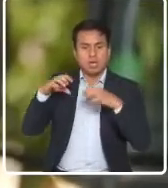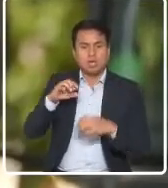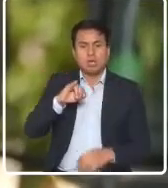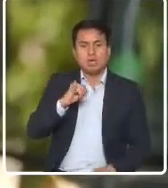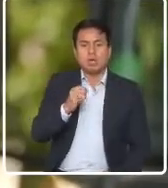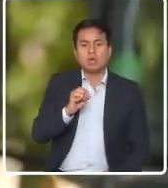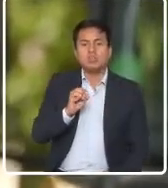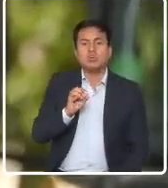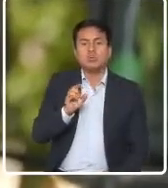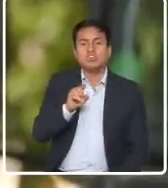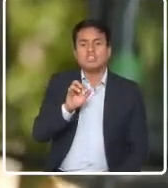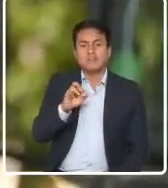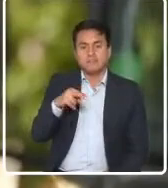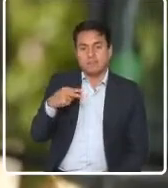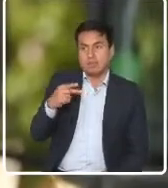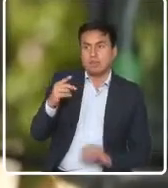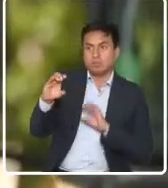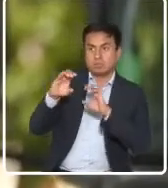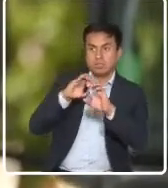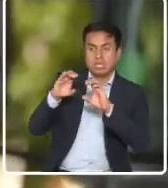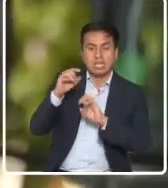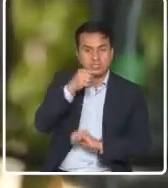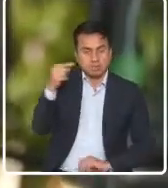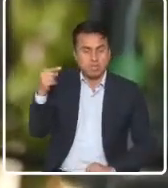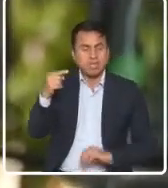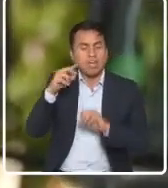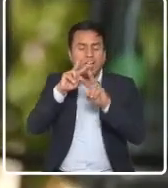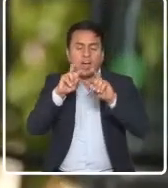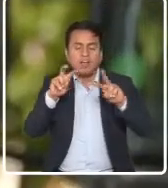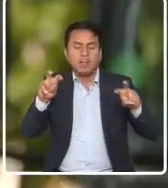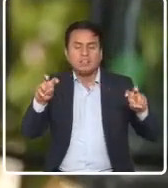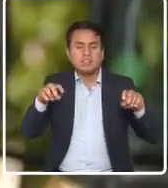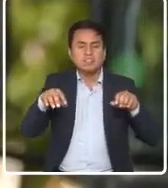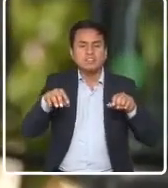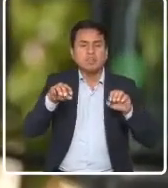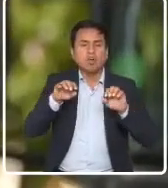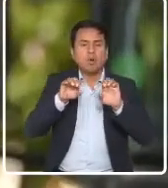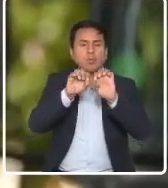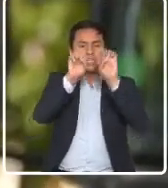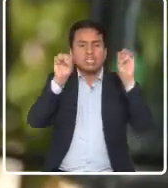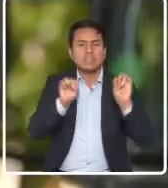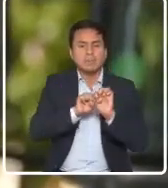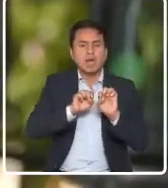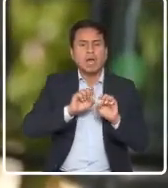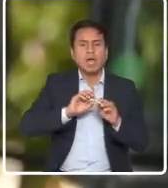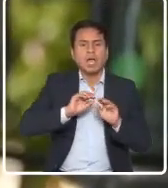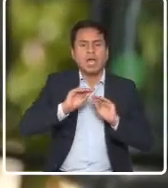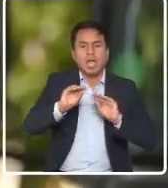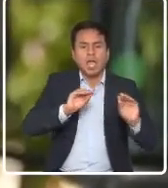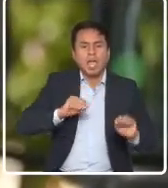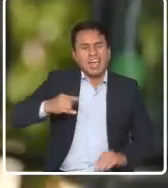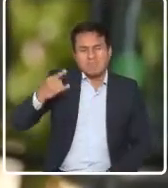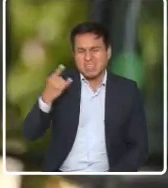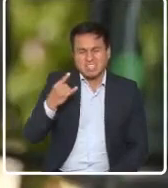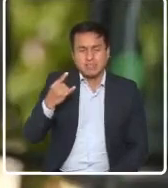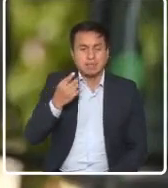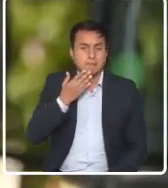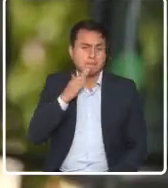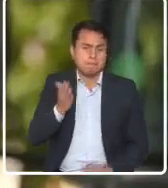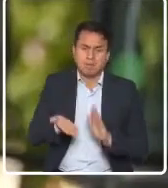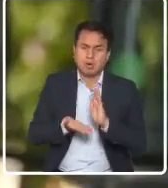Josep Borrell, durante la semana para pedirle un análisis de nuestro sistema de emergencia y poder de esta manera